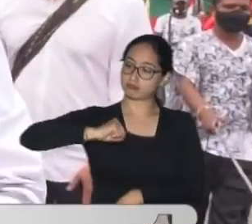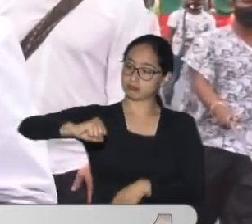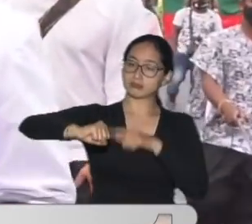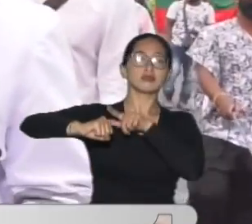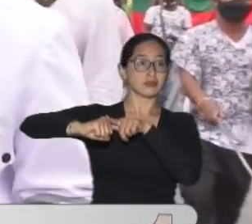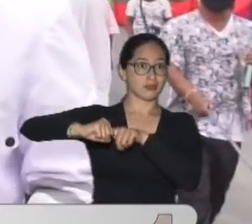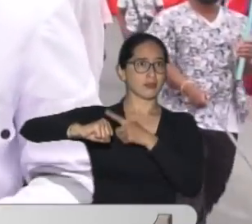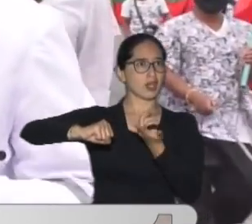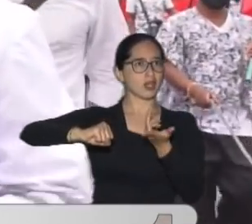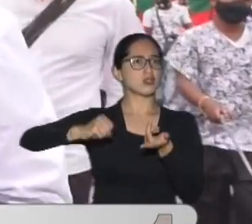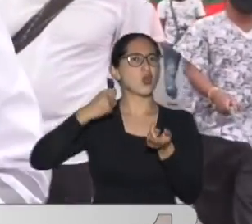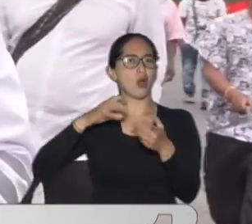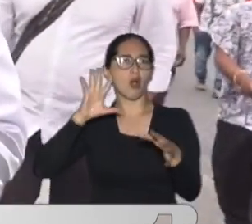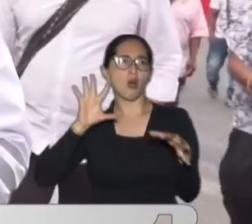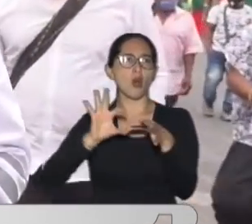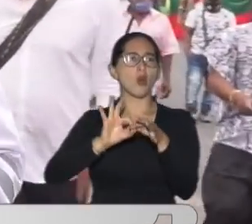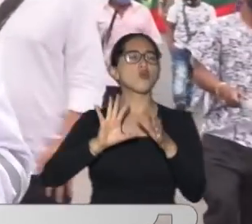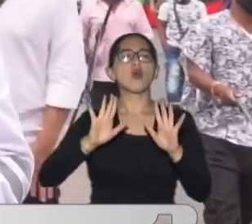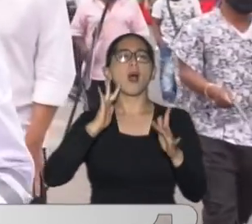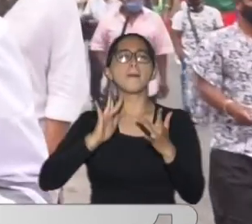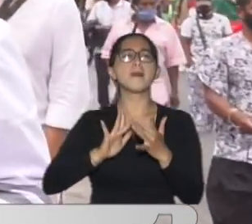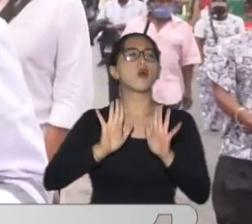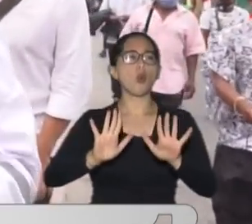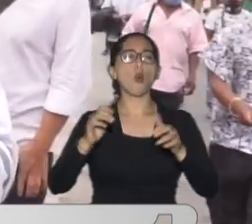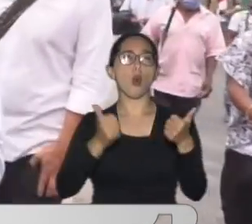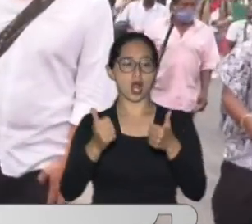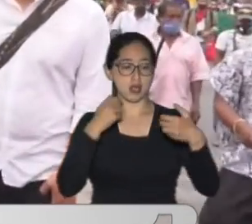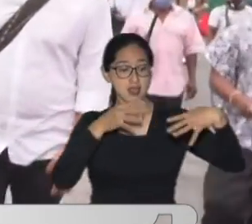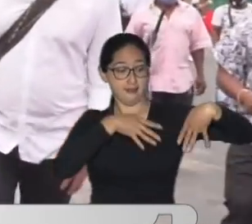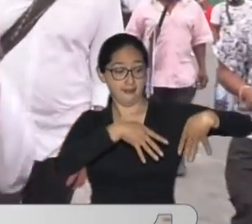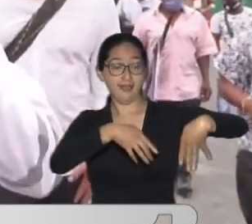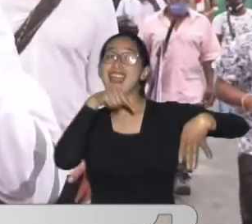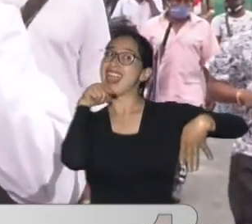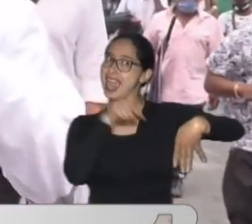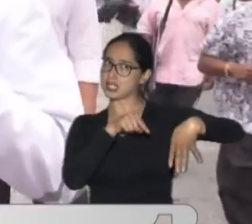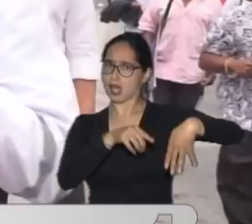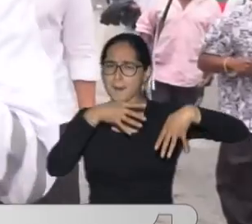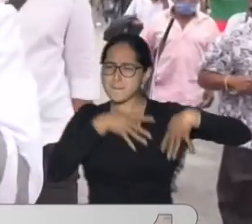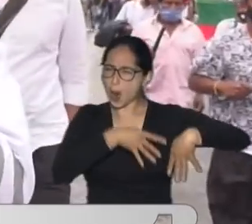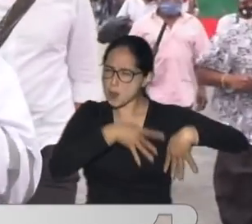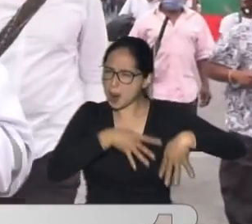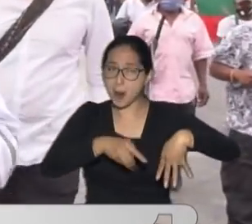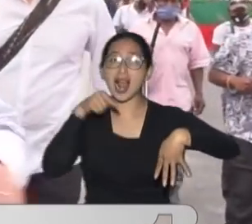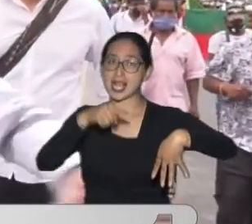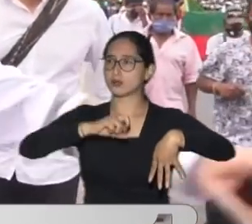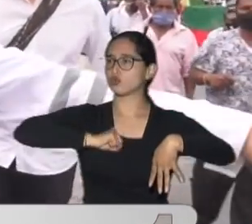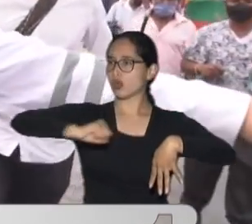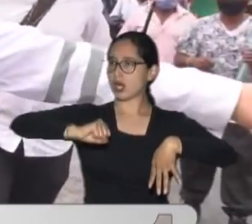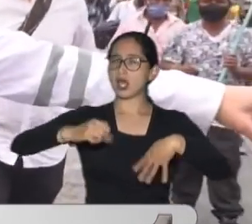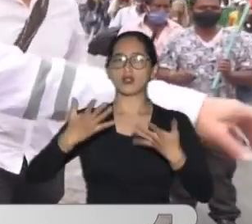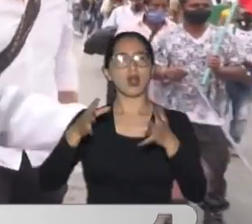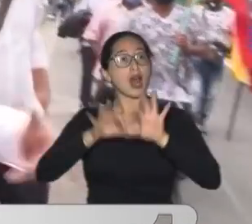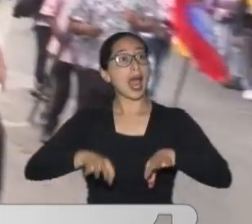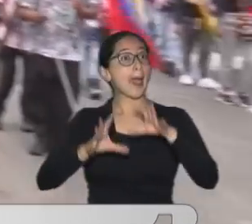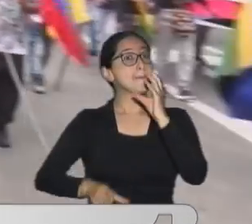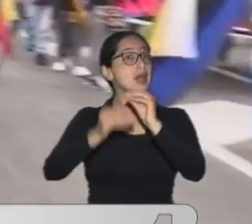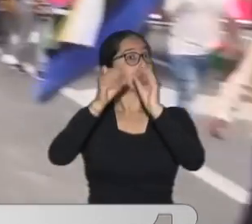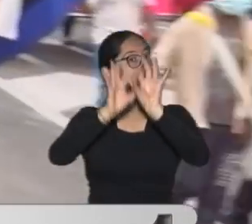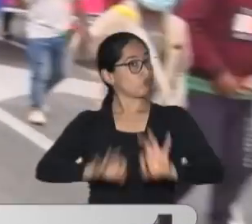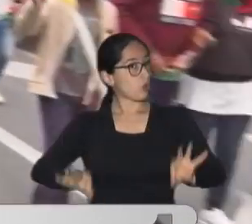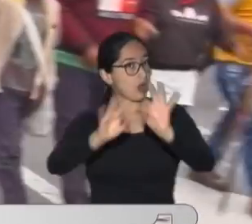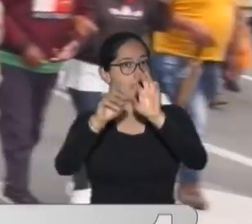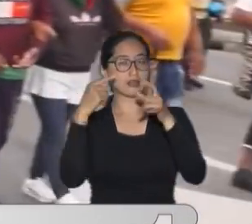de manera pacífica y ahora no solo de manera segura, sino biosegura. Uso permanente del tapabocas, que guarden